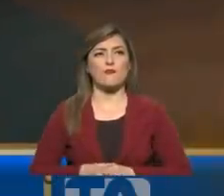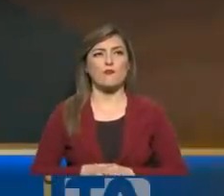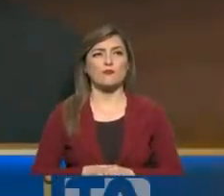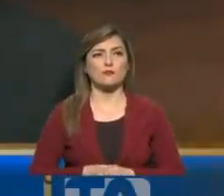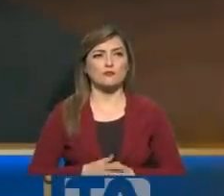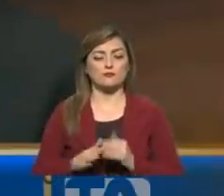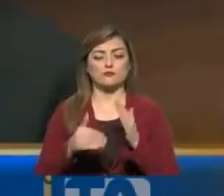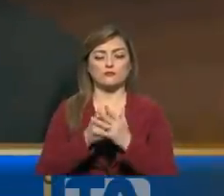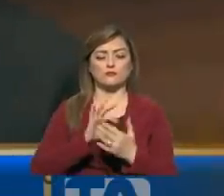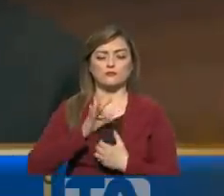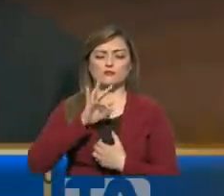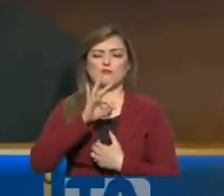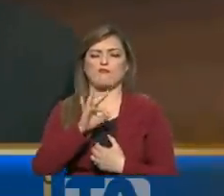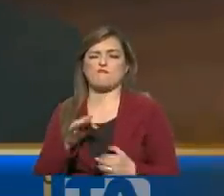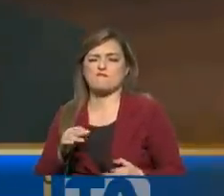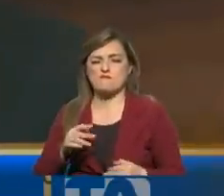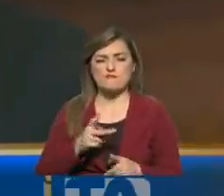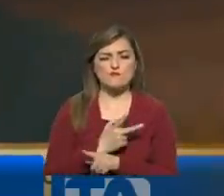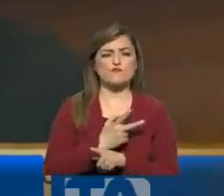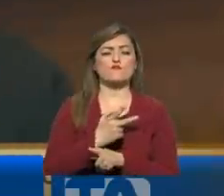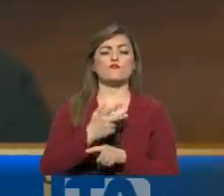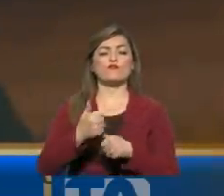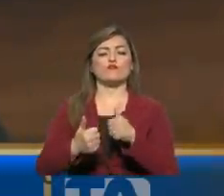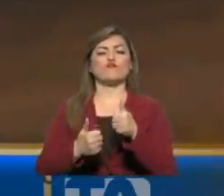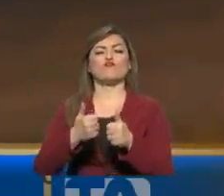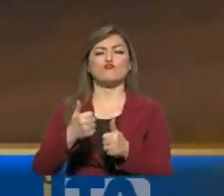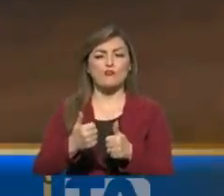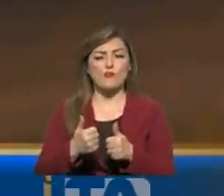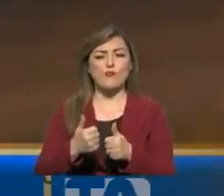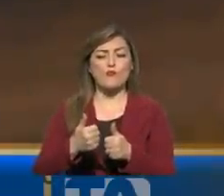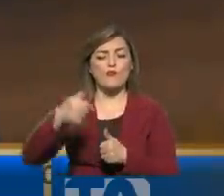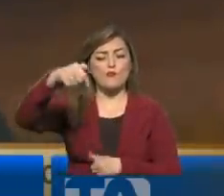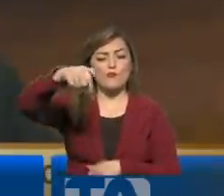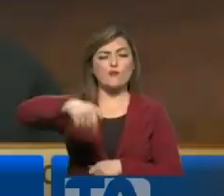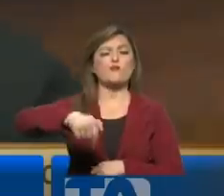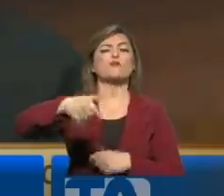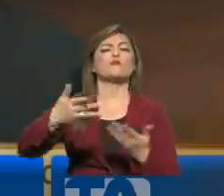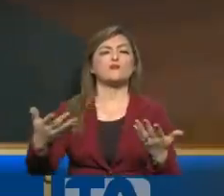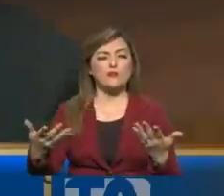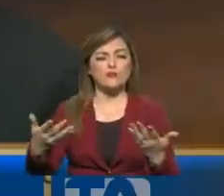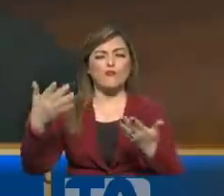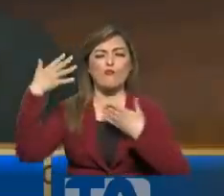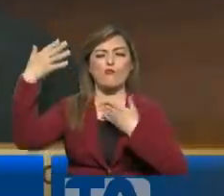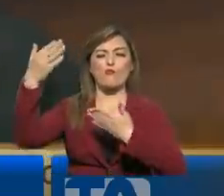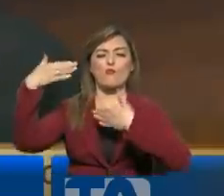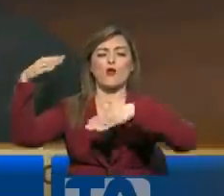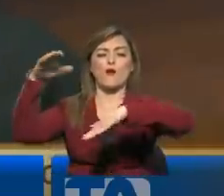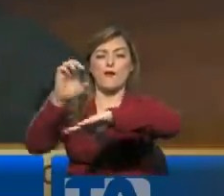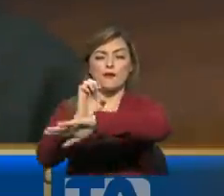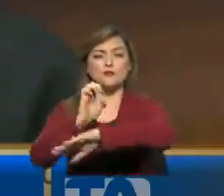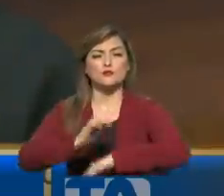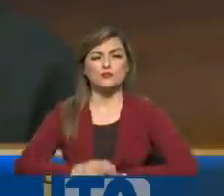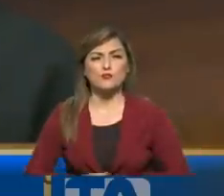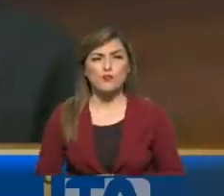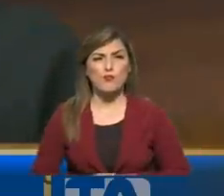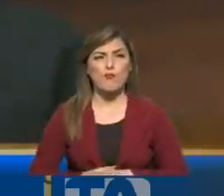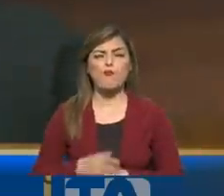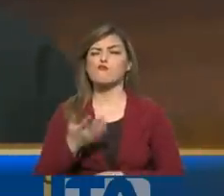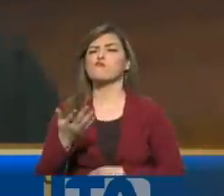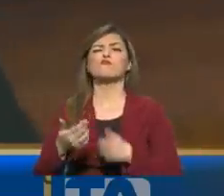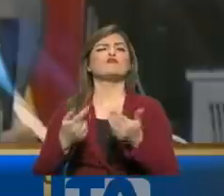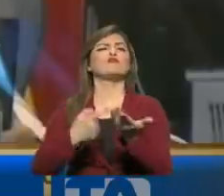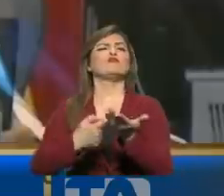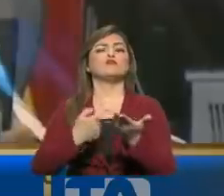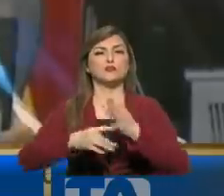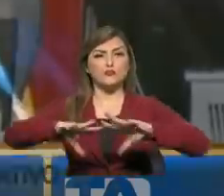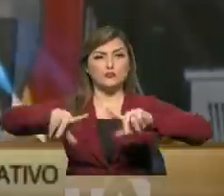de la pandemia más dañina que está presente en la política ecuatoriana, como es la